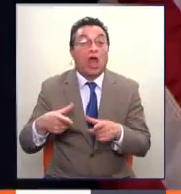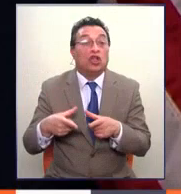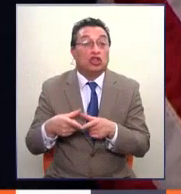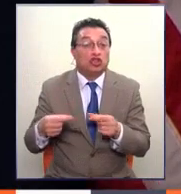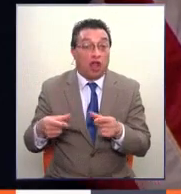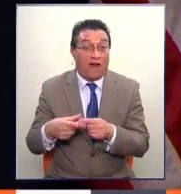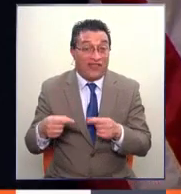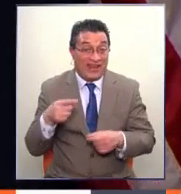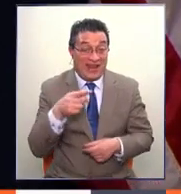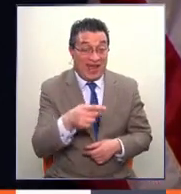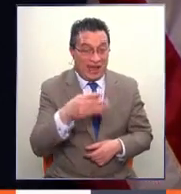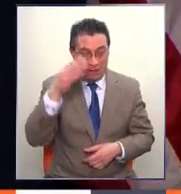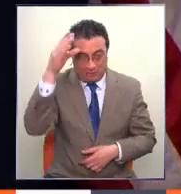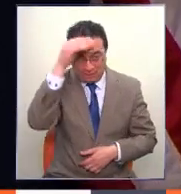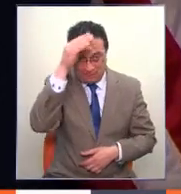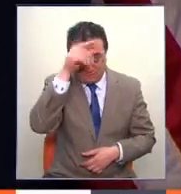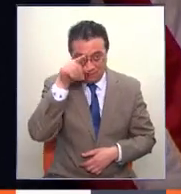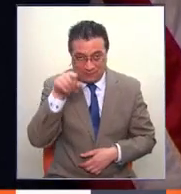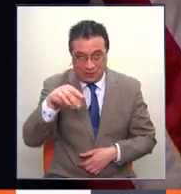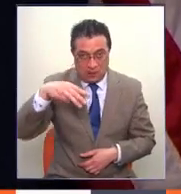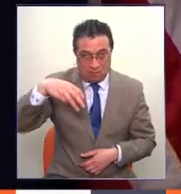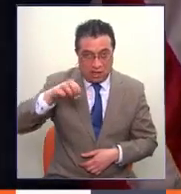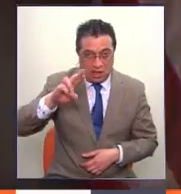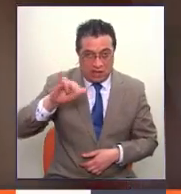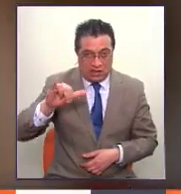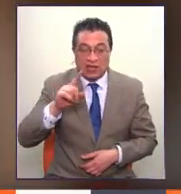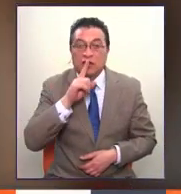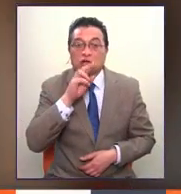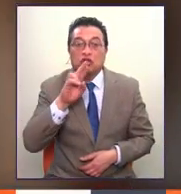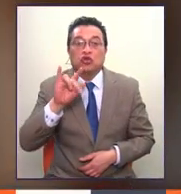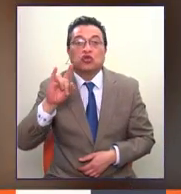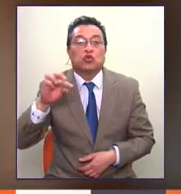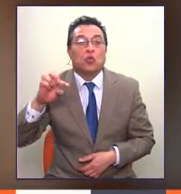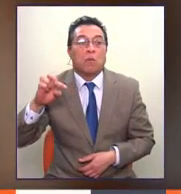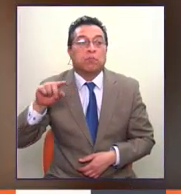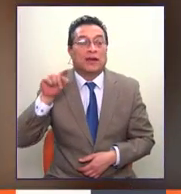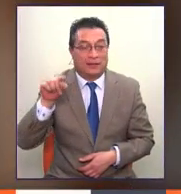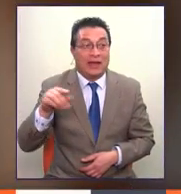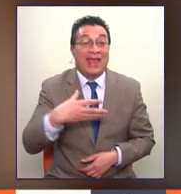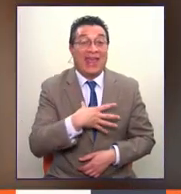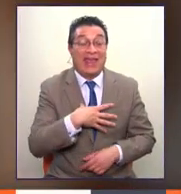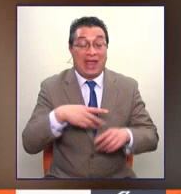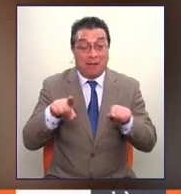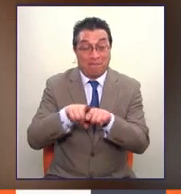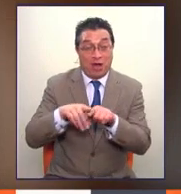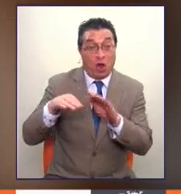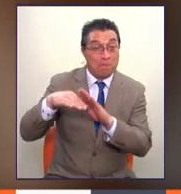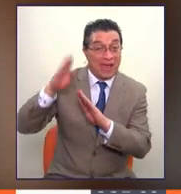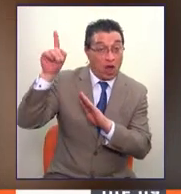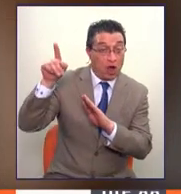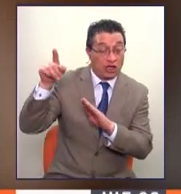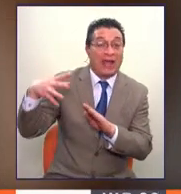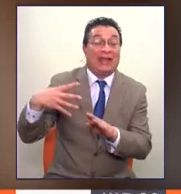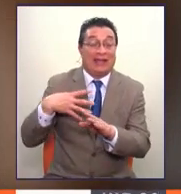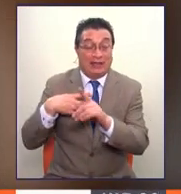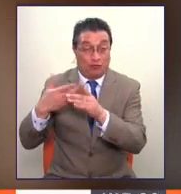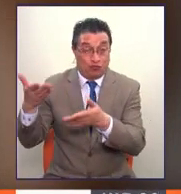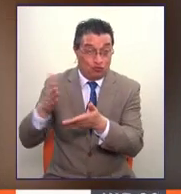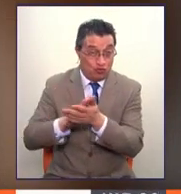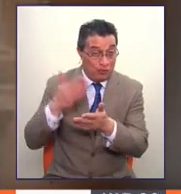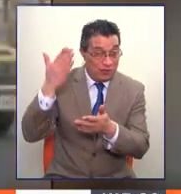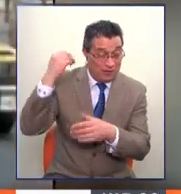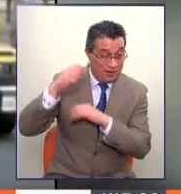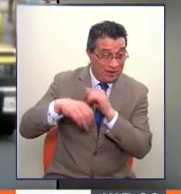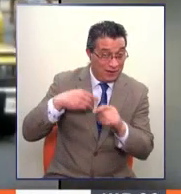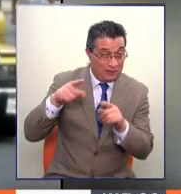del mandatario, Mary Trump. Es la hija mayor es la hija del hermano mayor del presidente, quien falleció hace algunos